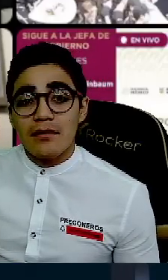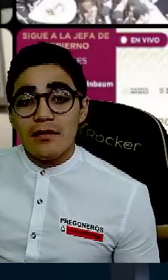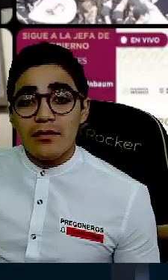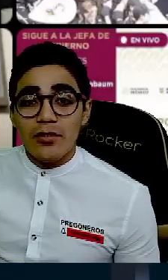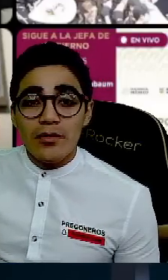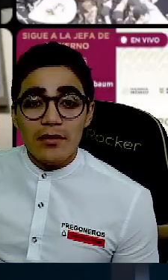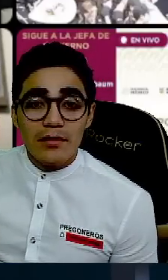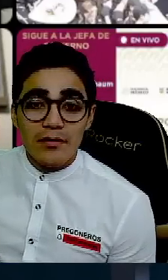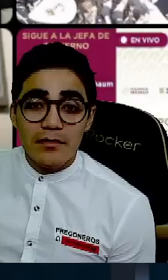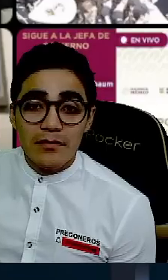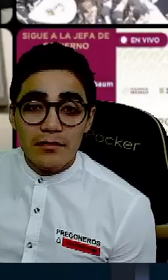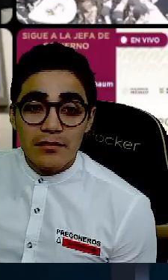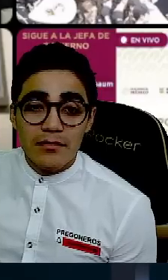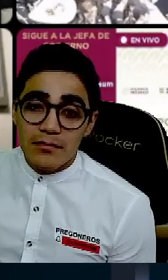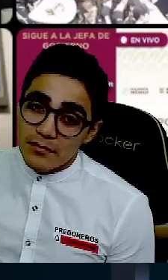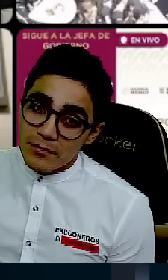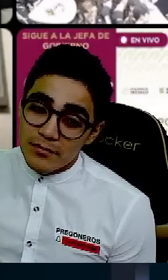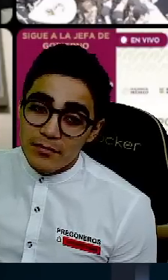Y todo.